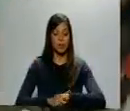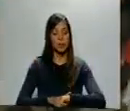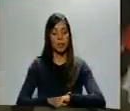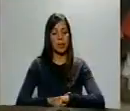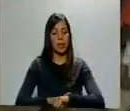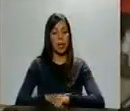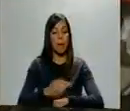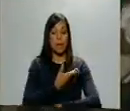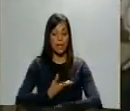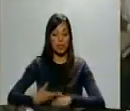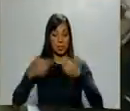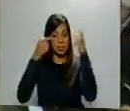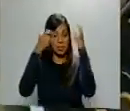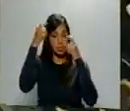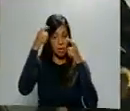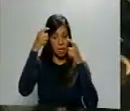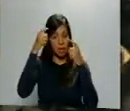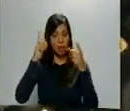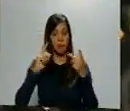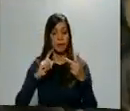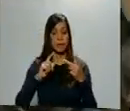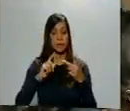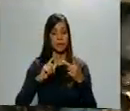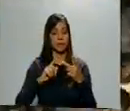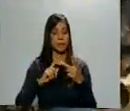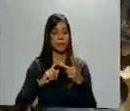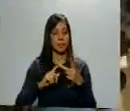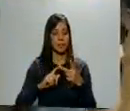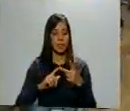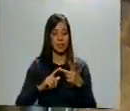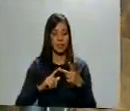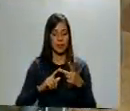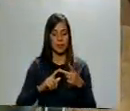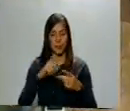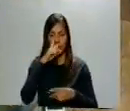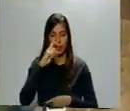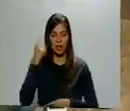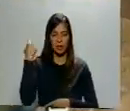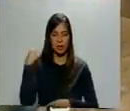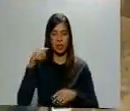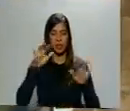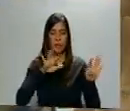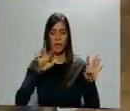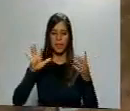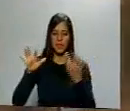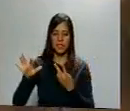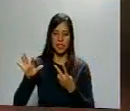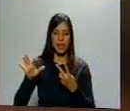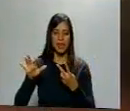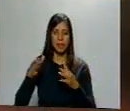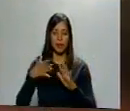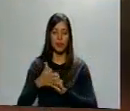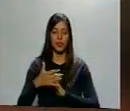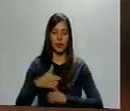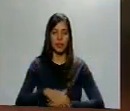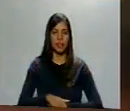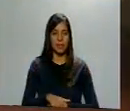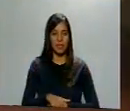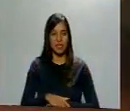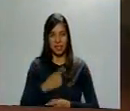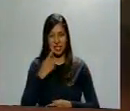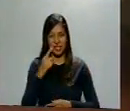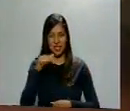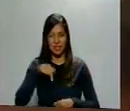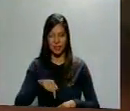que el comandante Chávez, en el año 97, 98, luego de que